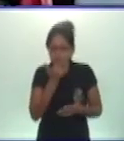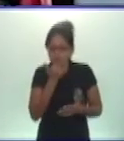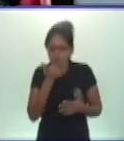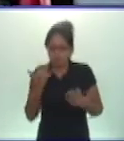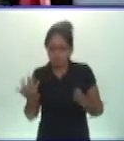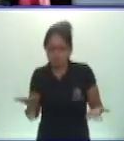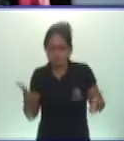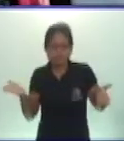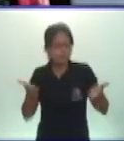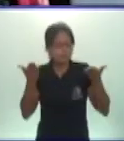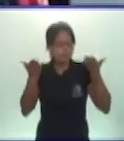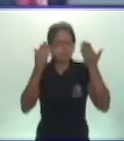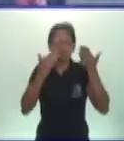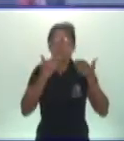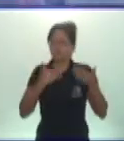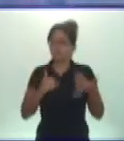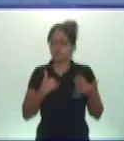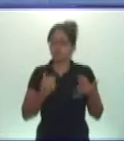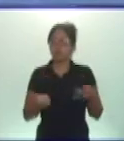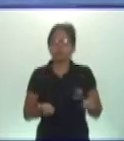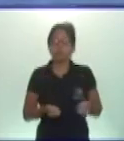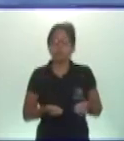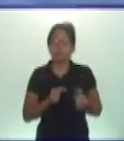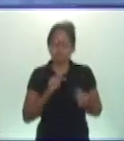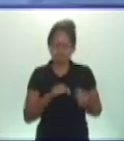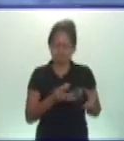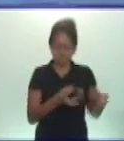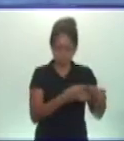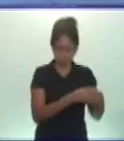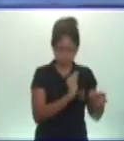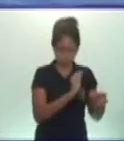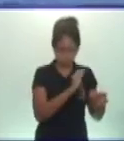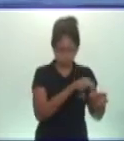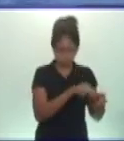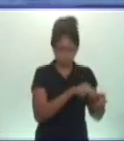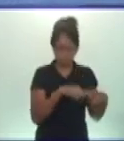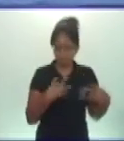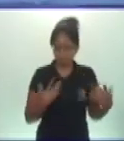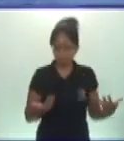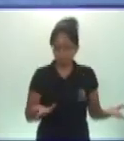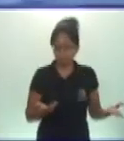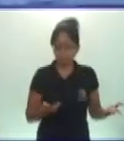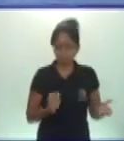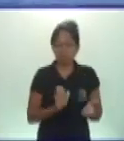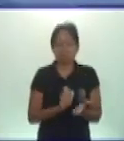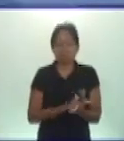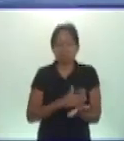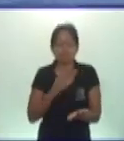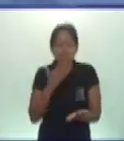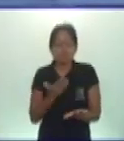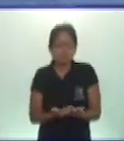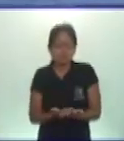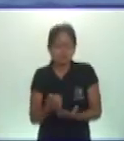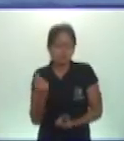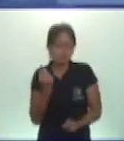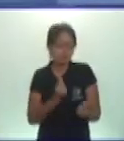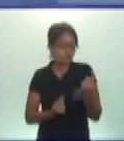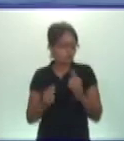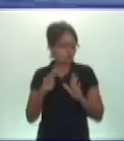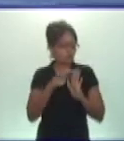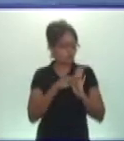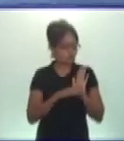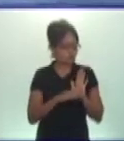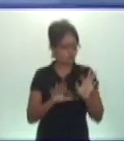grupo, han ido proponiendo, de hecho, algunas medidas para ir saneando la